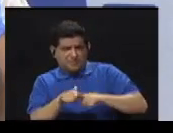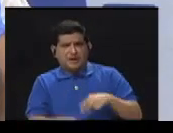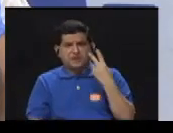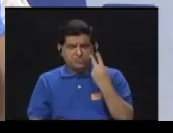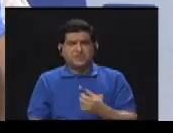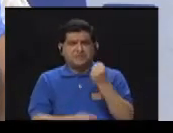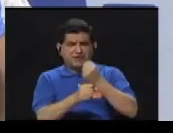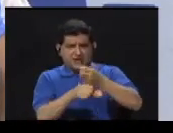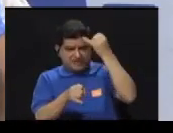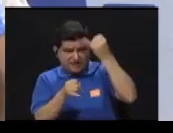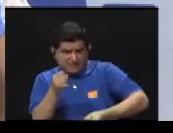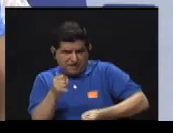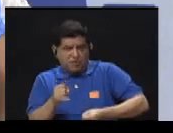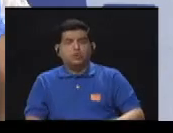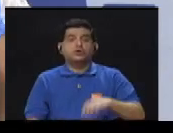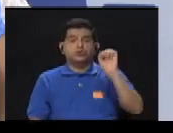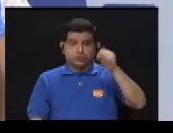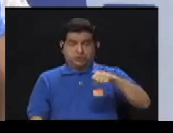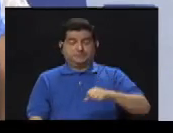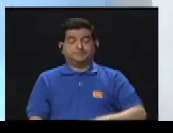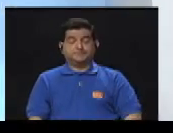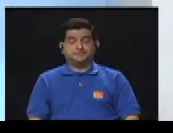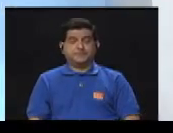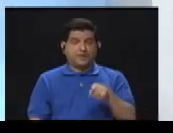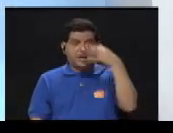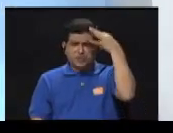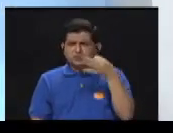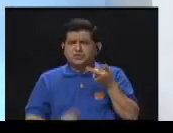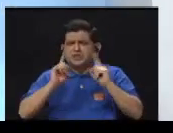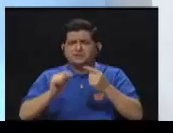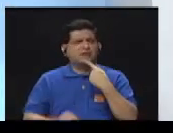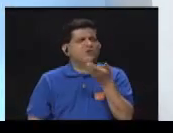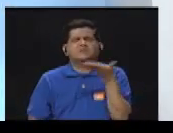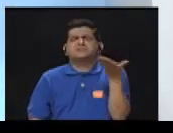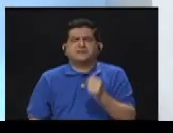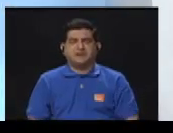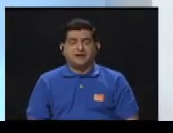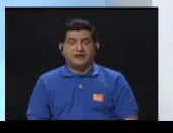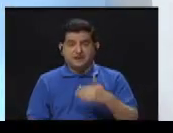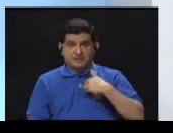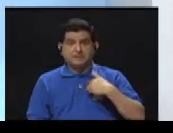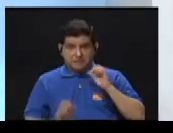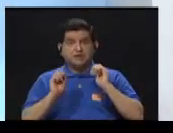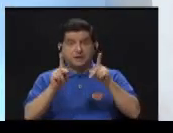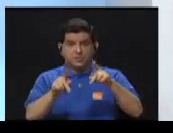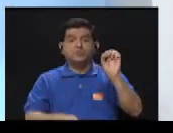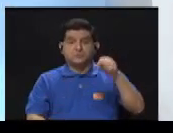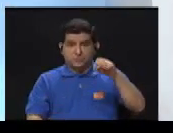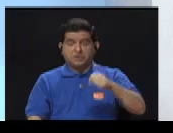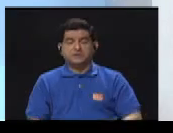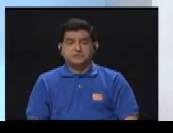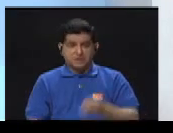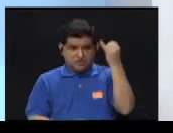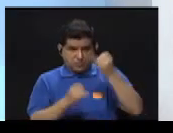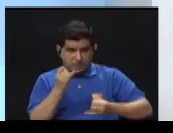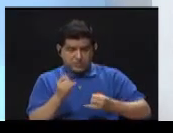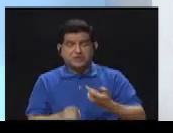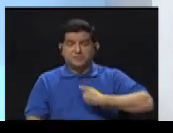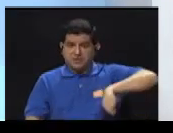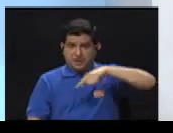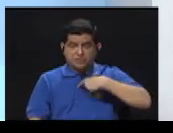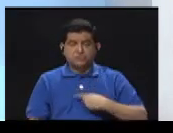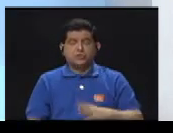tuvieron la oportunidad de ver el producto terminado. Sí. ¿Cuál sí fue tuvieron su criterio? ¿Qué te dijeron? Tuvieron la oportunidad. Nosotros, cuando